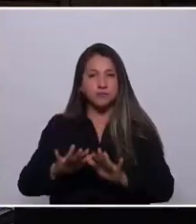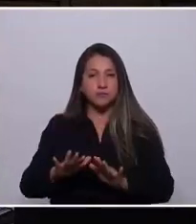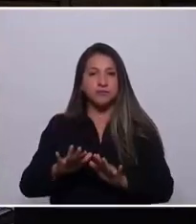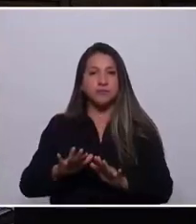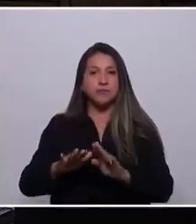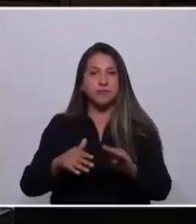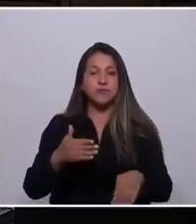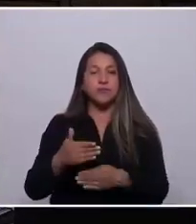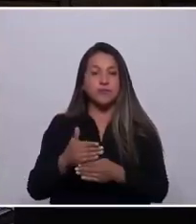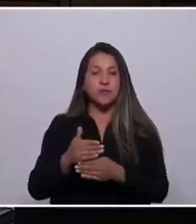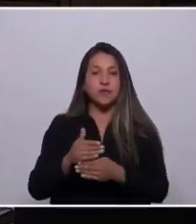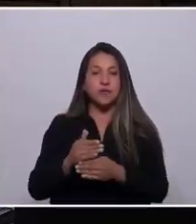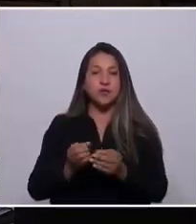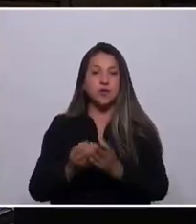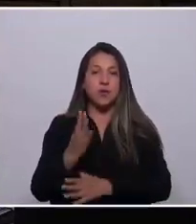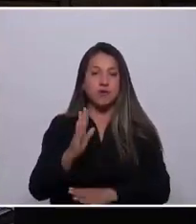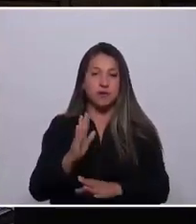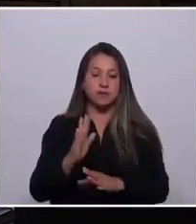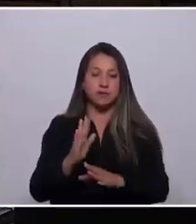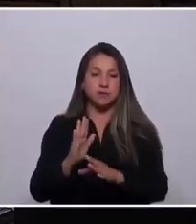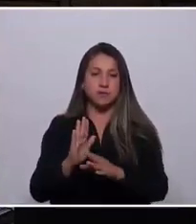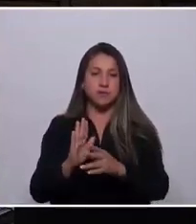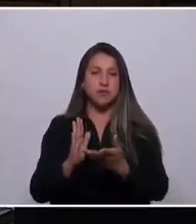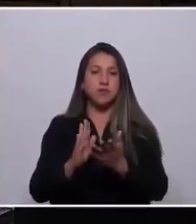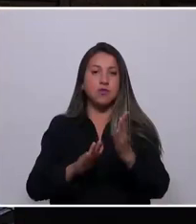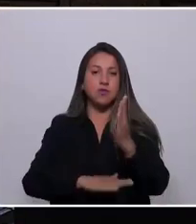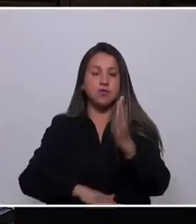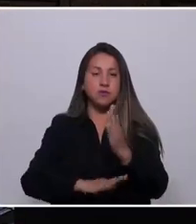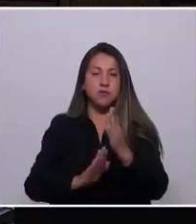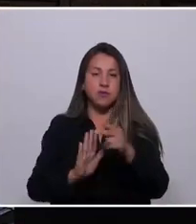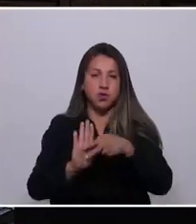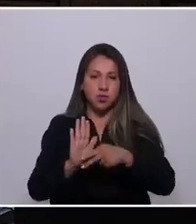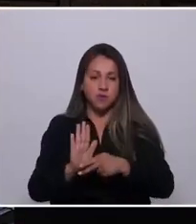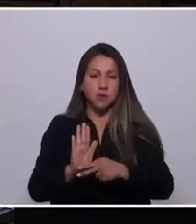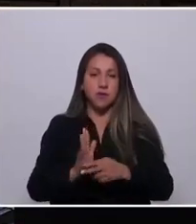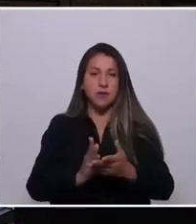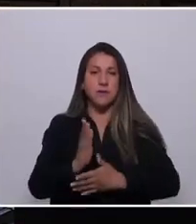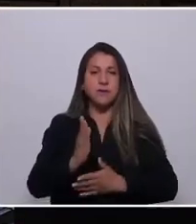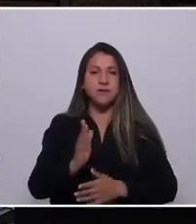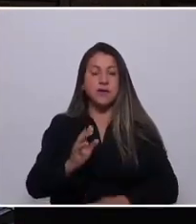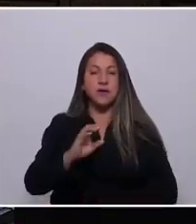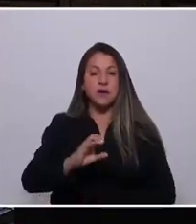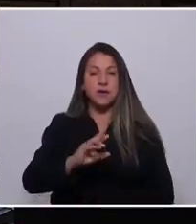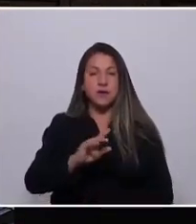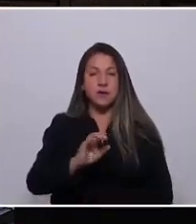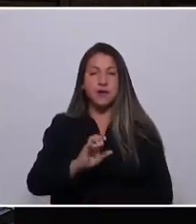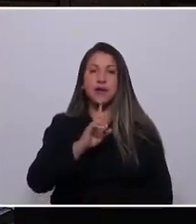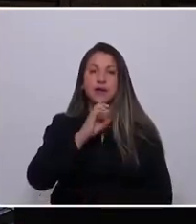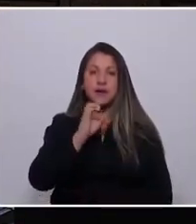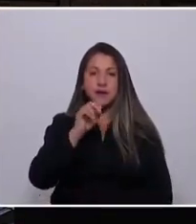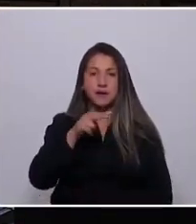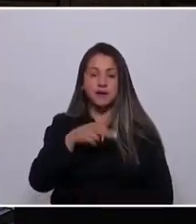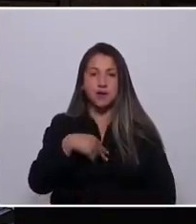agregar una letra nueva como fuente normativa. Se ofrece la palabra al señor Eduardo Cretón.